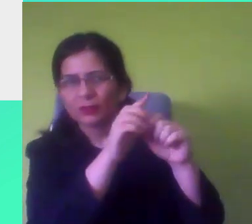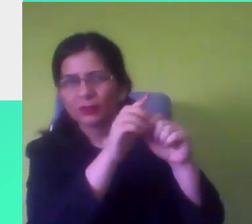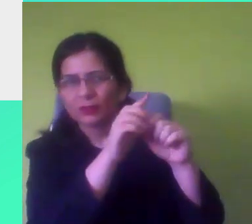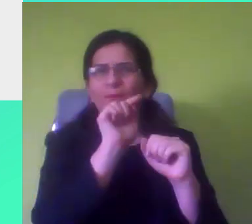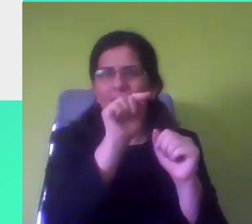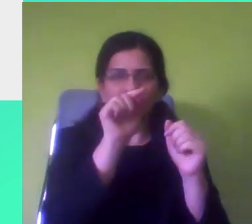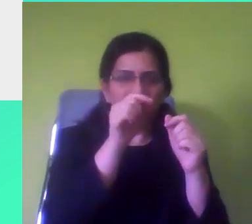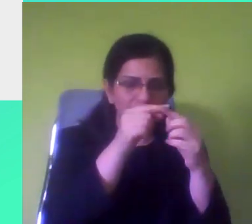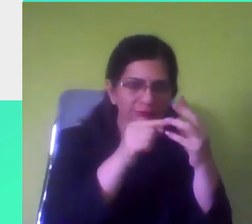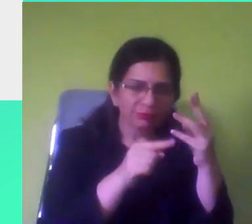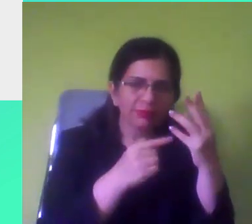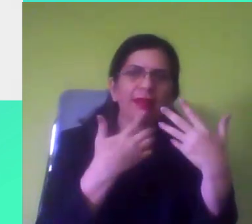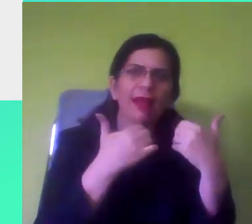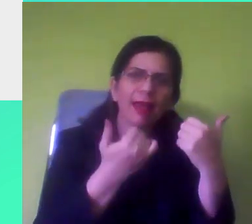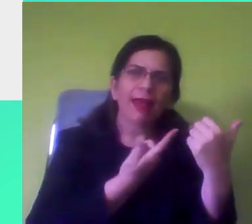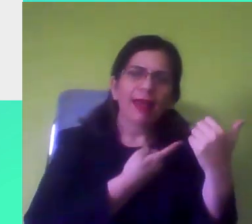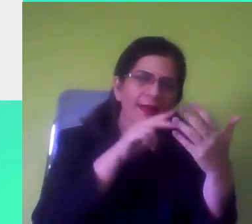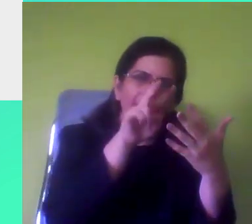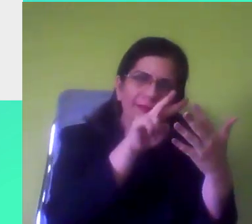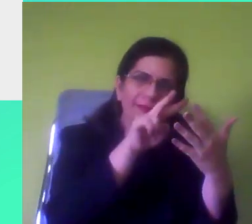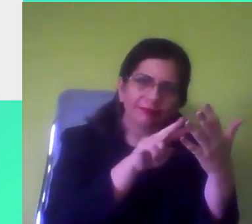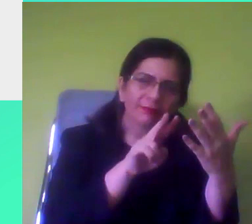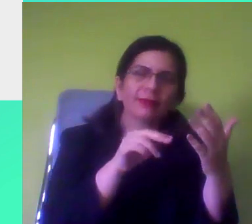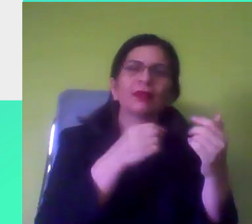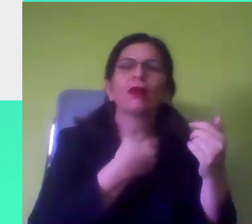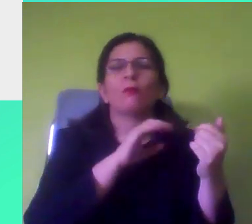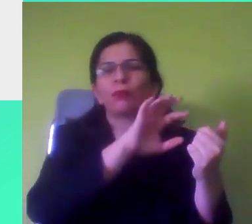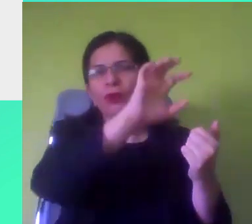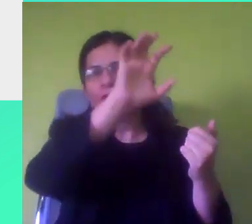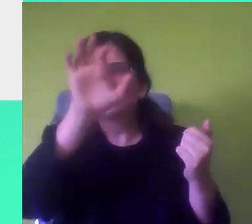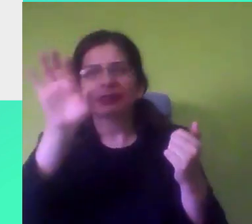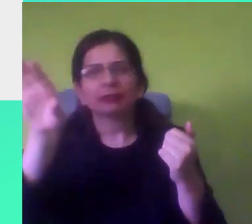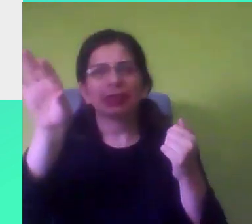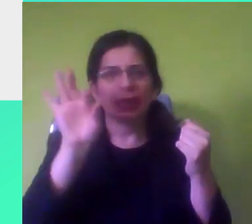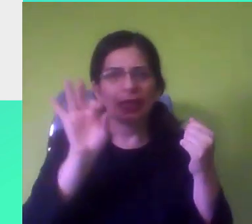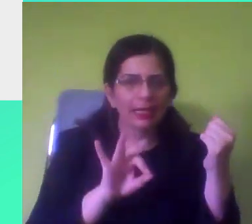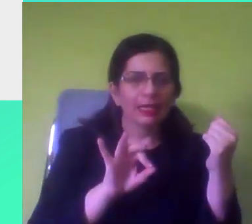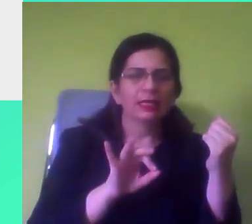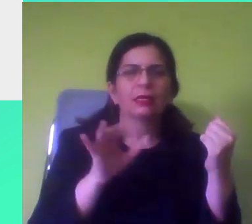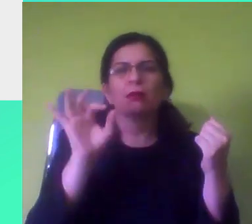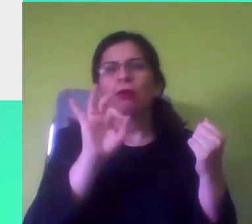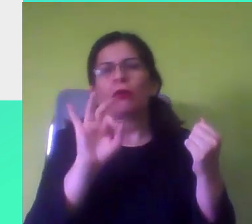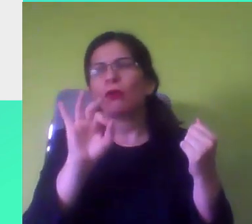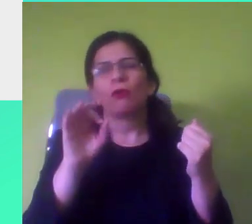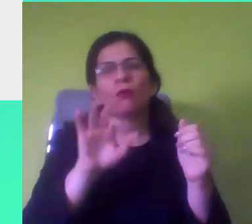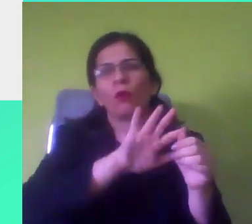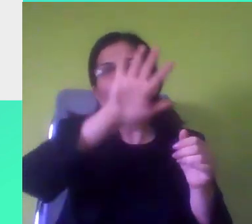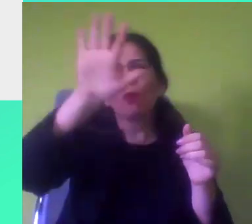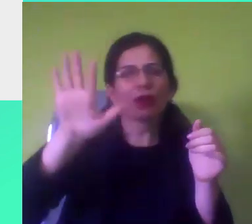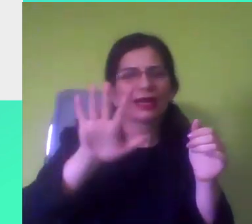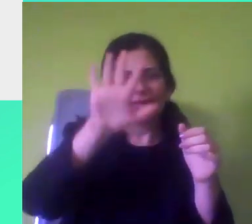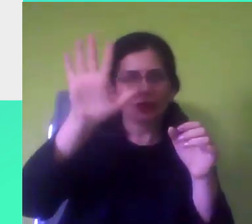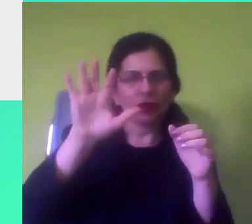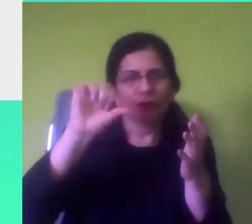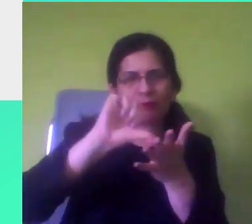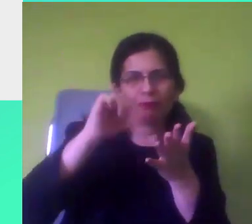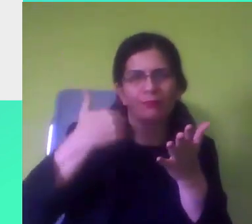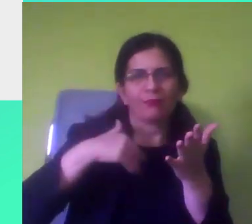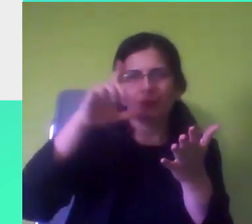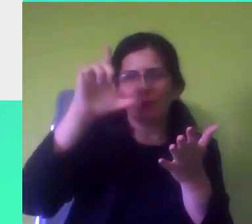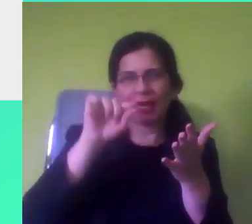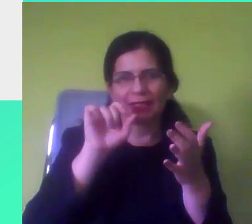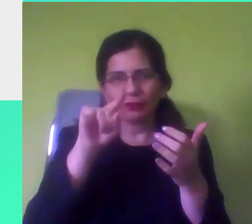resultados, y los resultados van a estar o por provincias o como a nivel país. Y a nivel